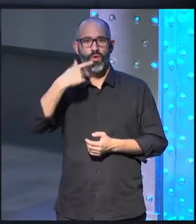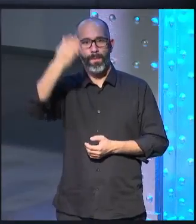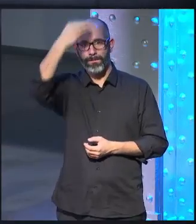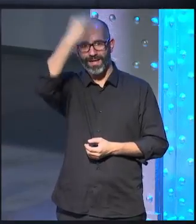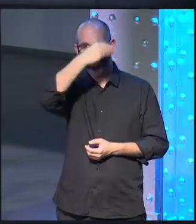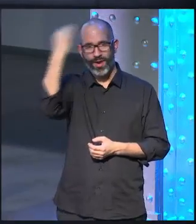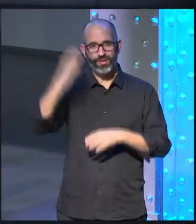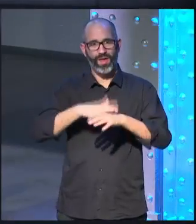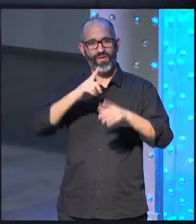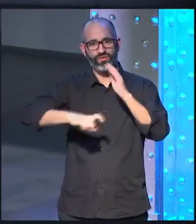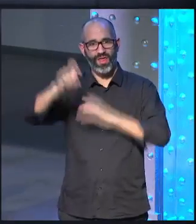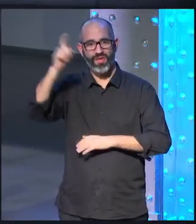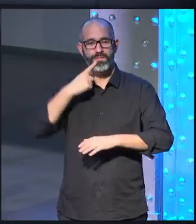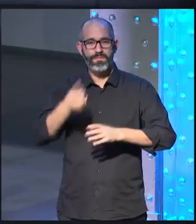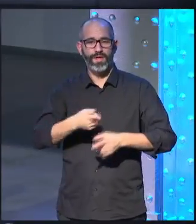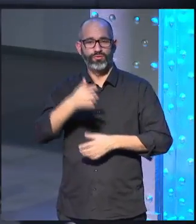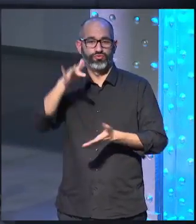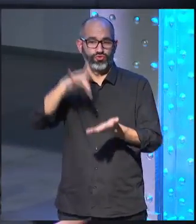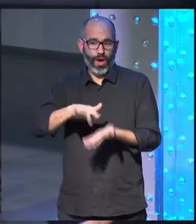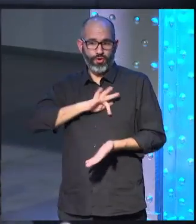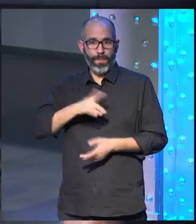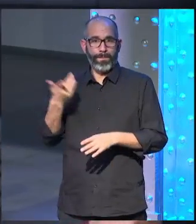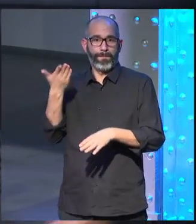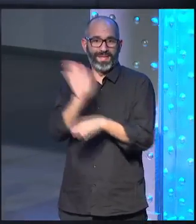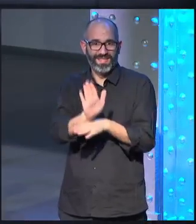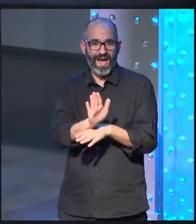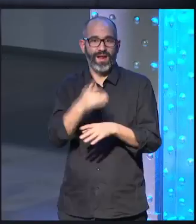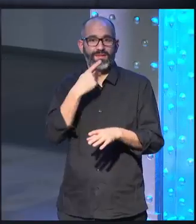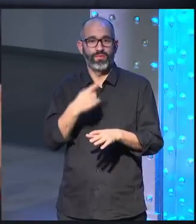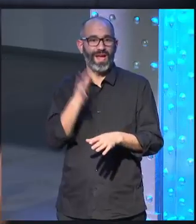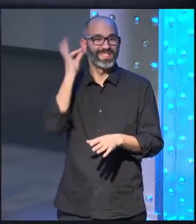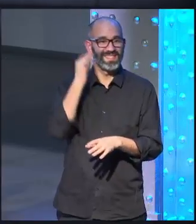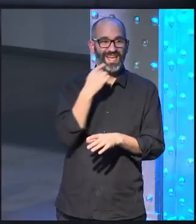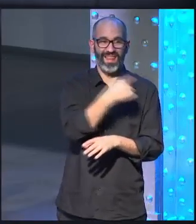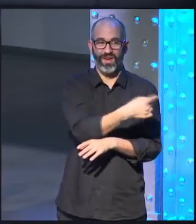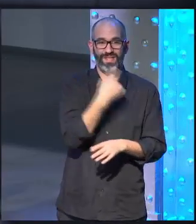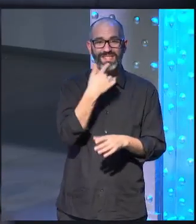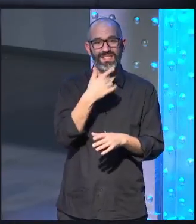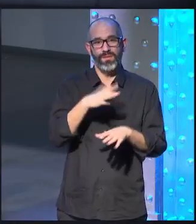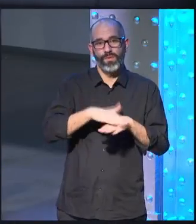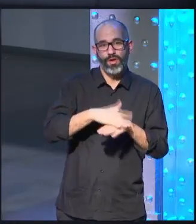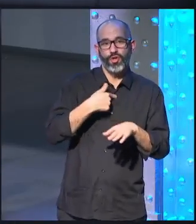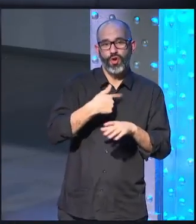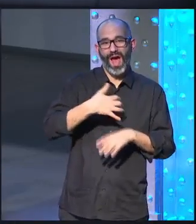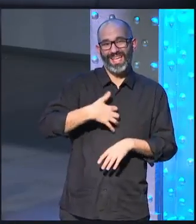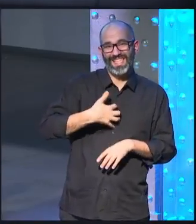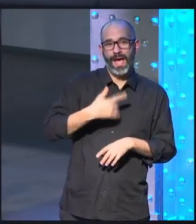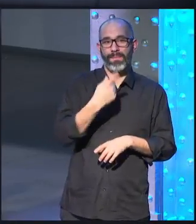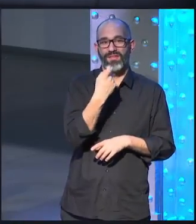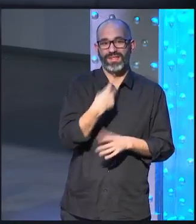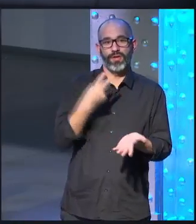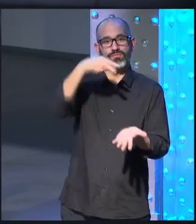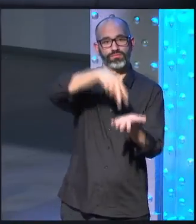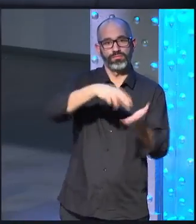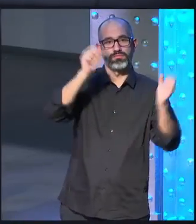fundación que me tocó presentar, pues antes de mí dijo una chica, si no os importa, yo soy argentina y necesito presentar de